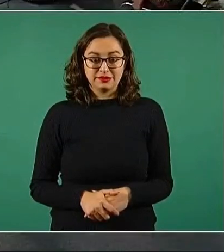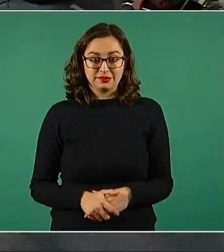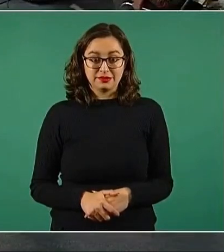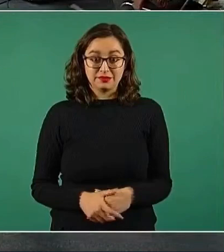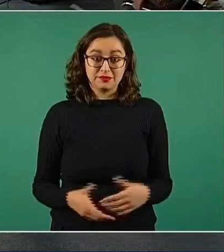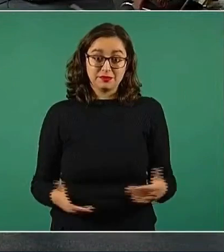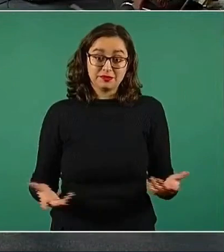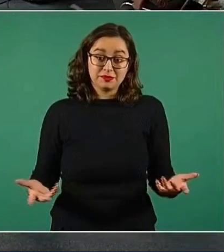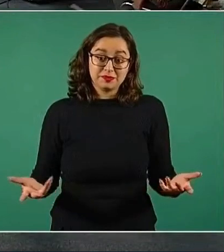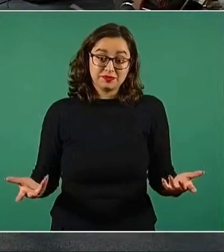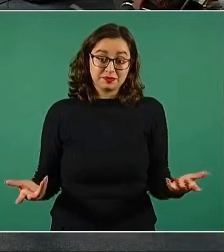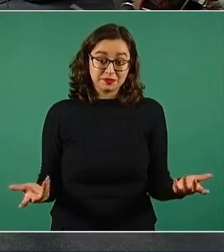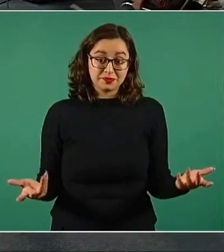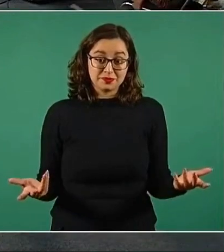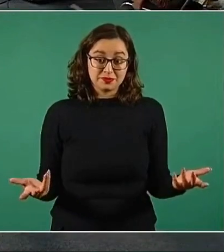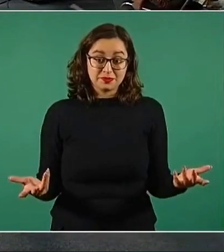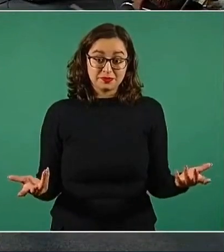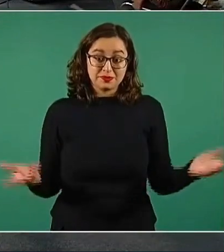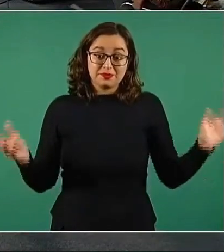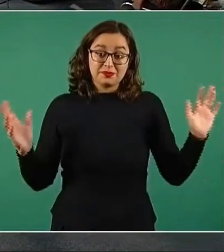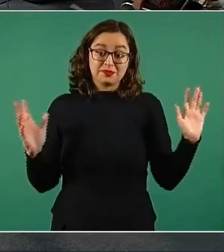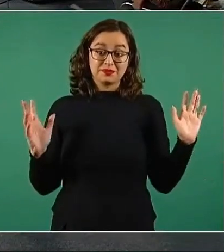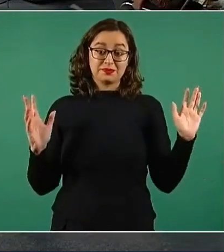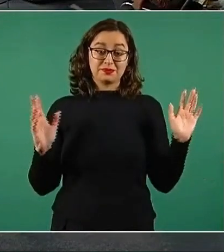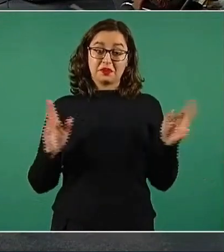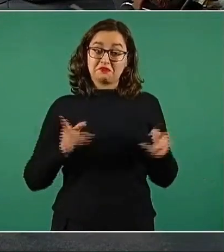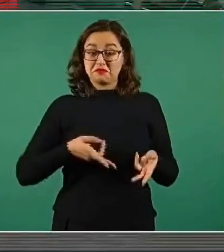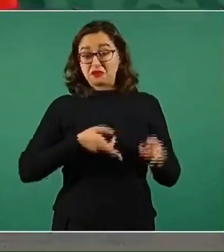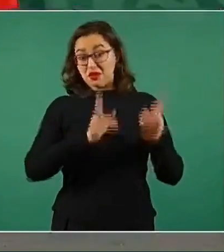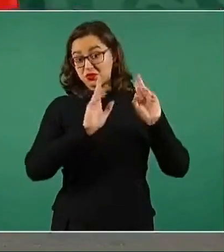Pero ahora sí que allá ellos, ¿no?,